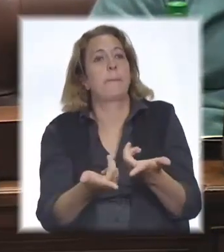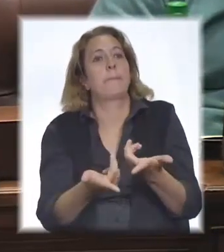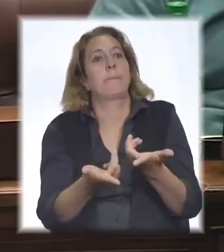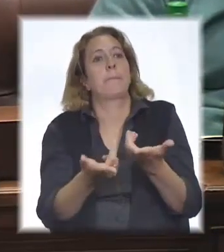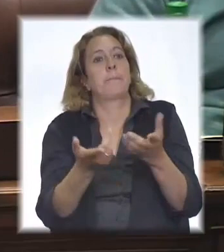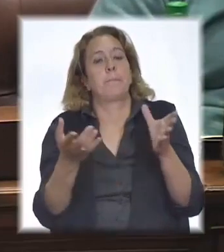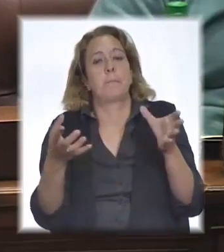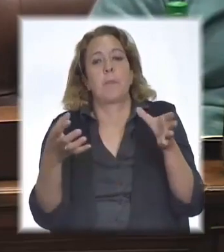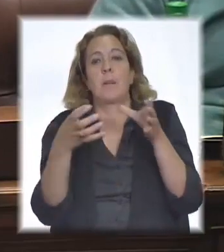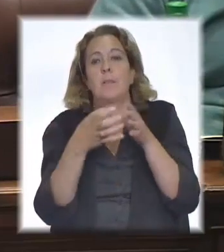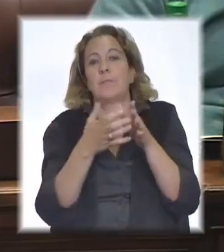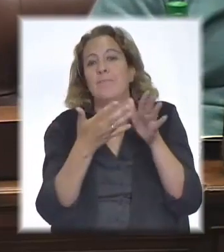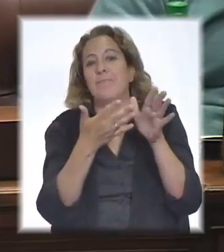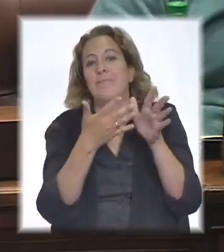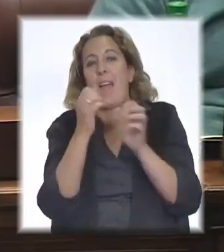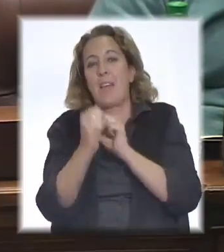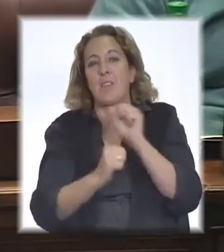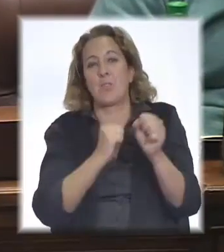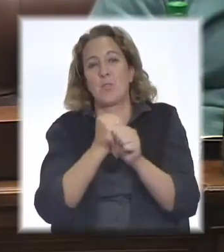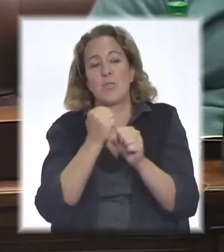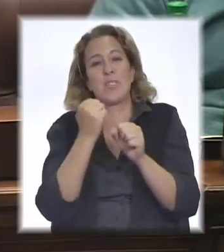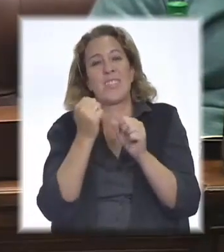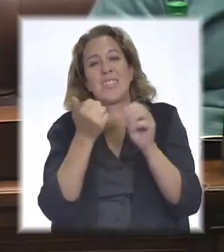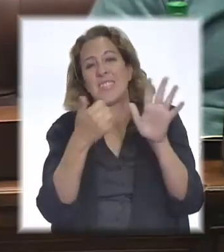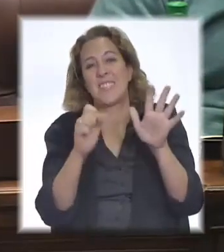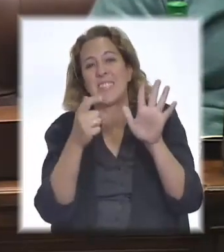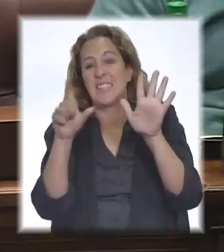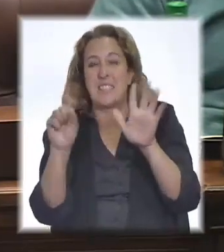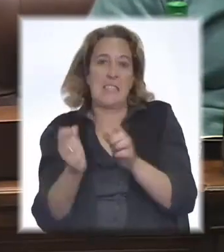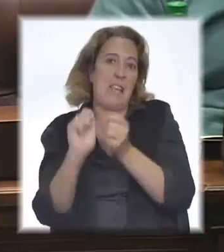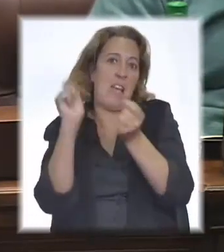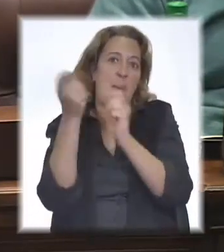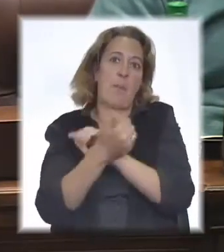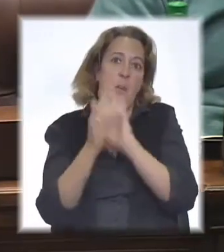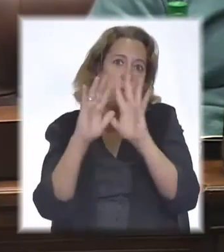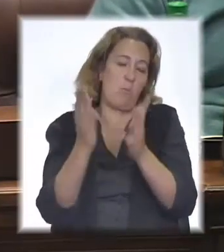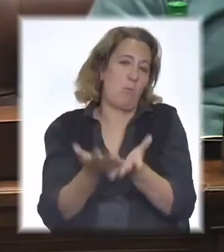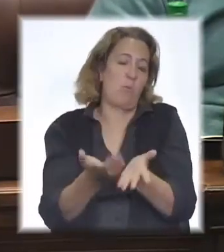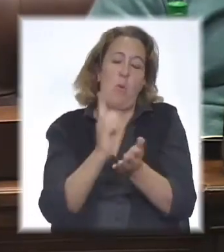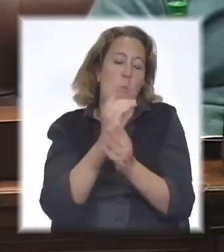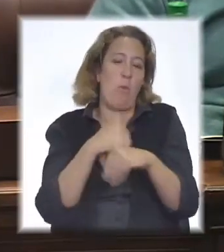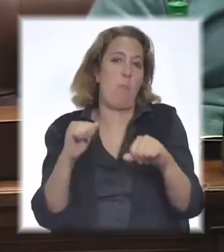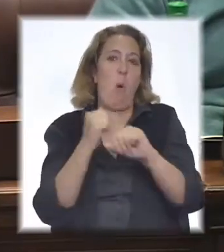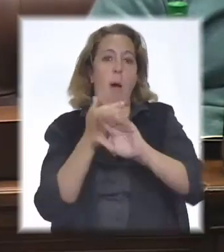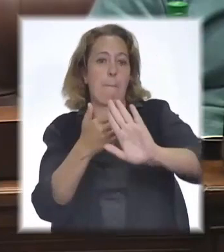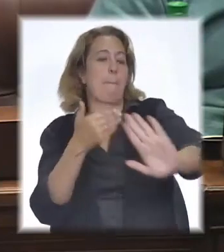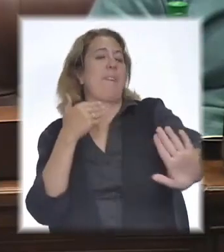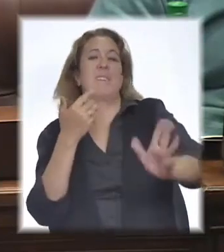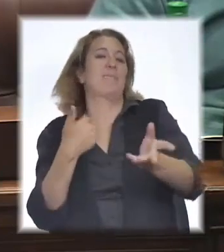quisieron cambiar el mundo hacerlo sería injusto además